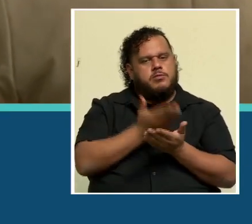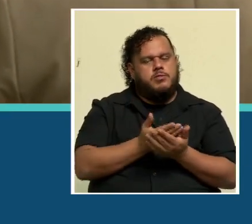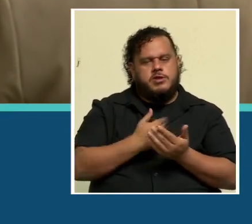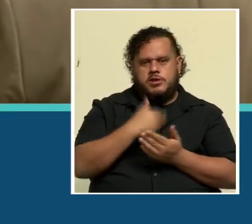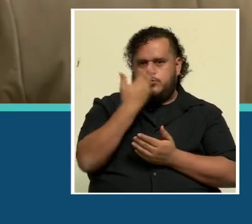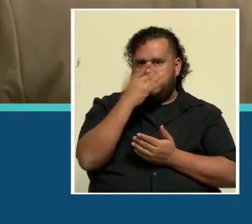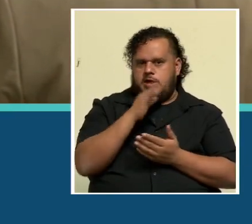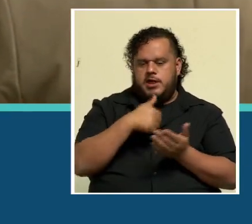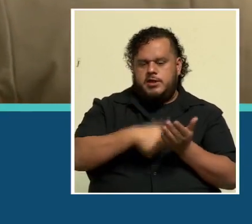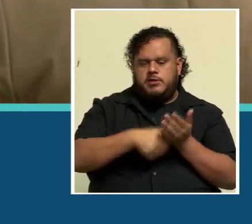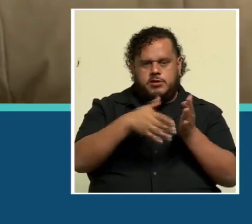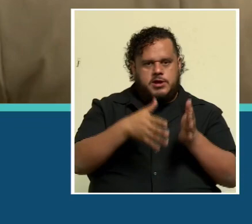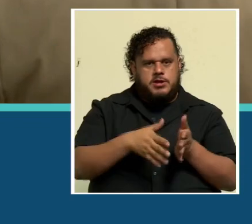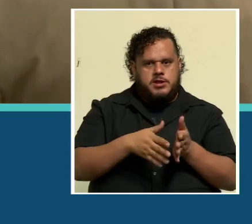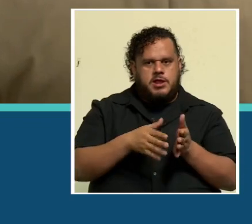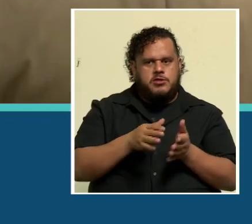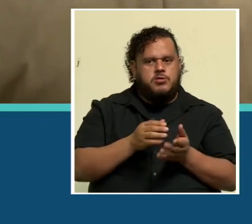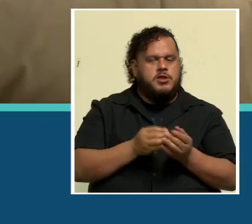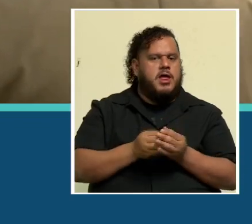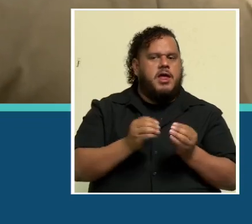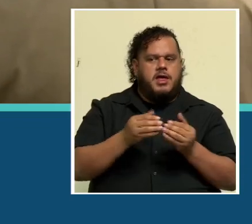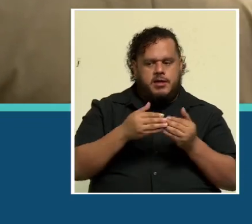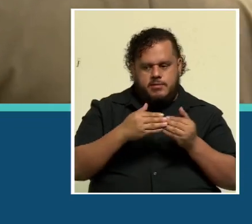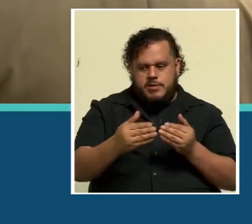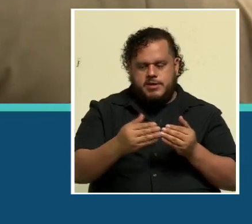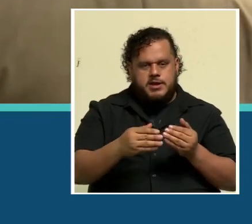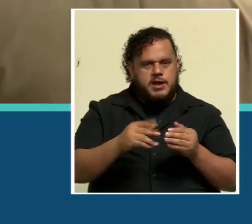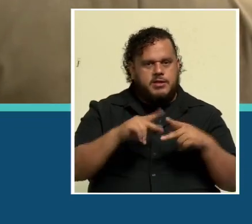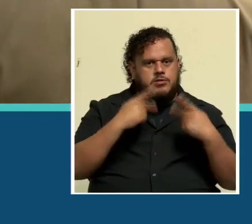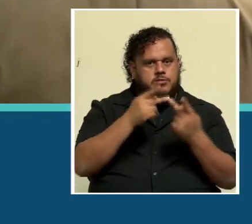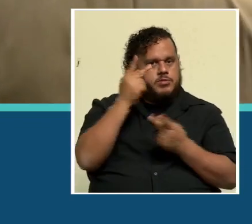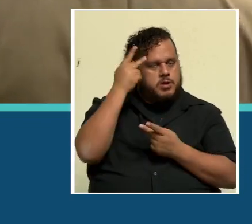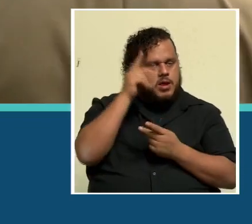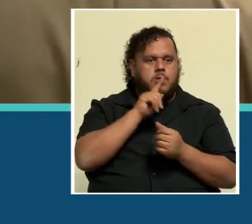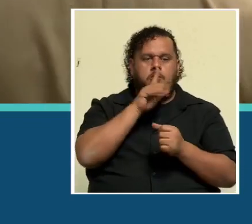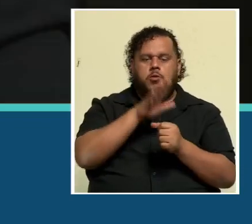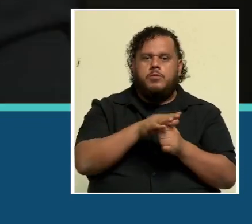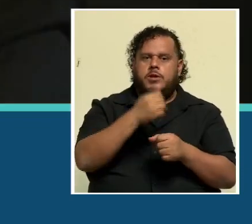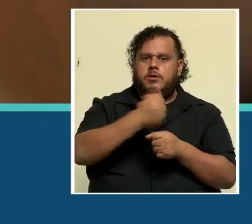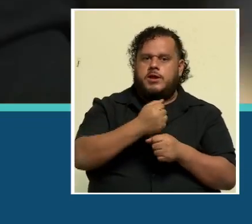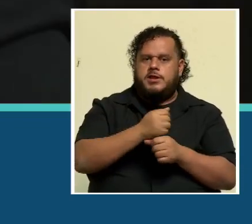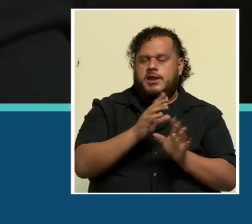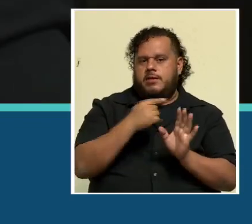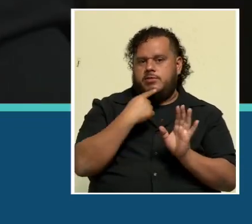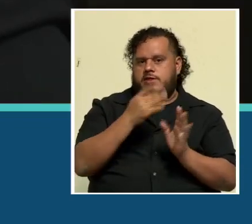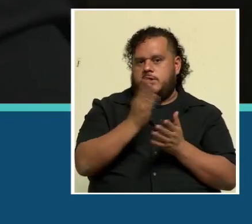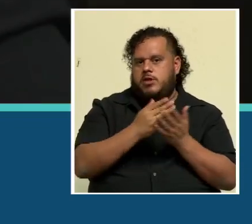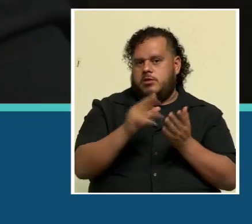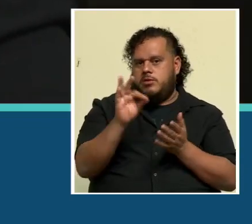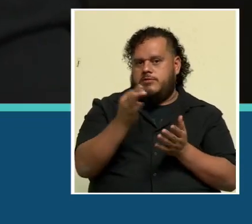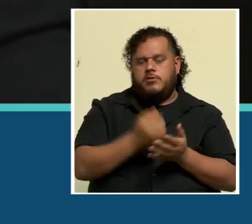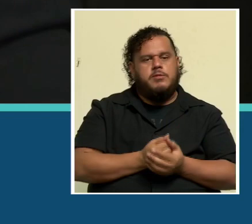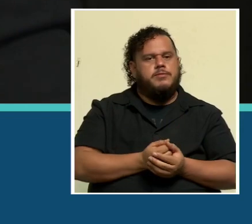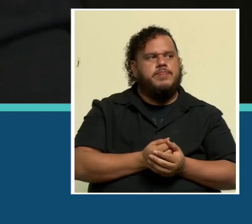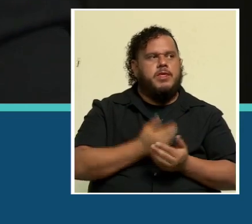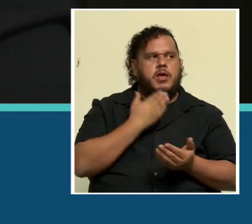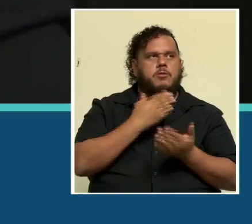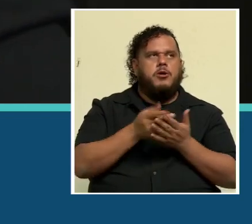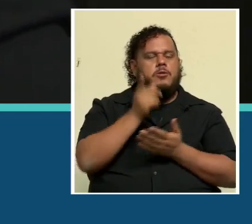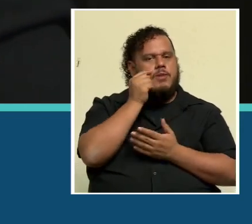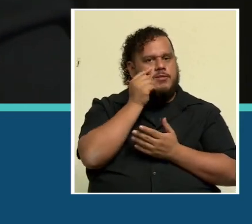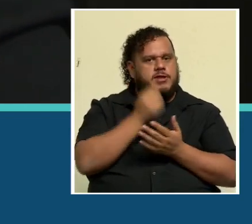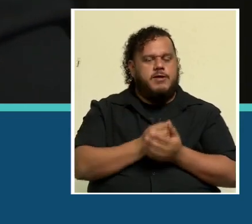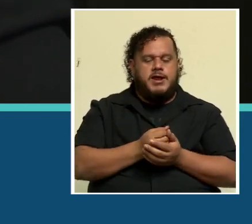los candidatos como tal, más allá ya de los partidos, han cumplido la tarea, por decirlo de alguna manera. Creo que, vamos a ver, el